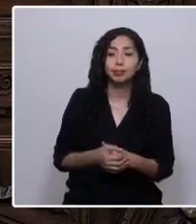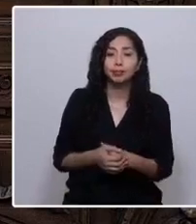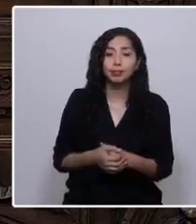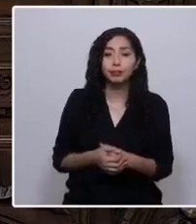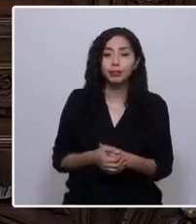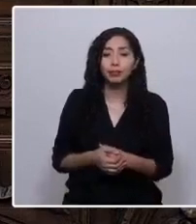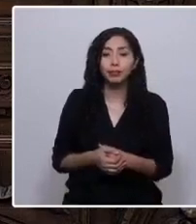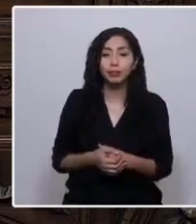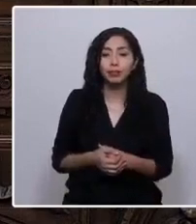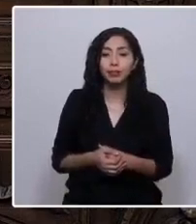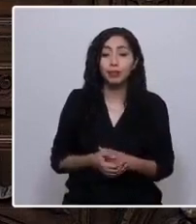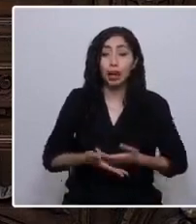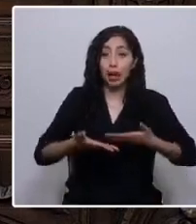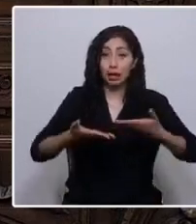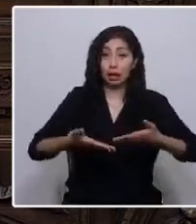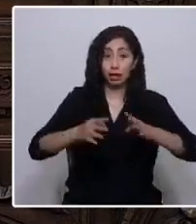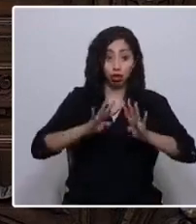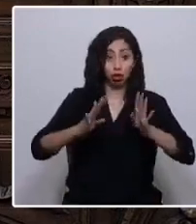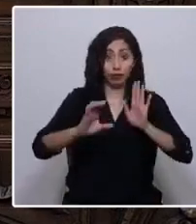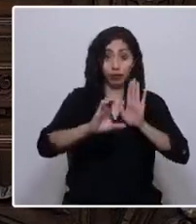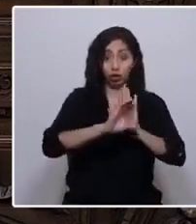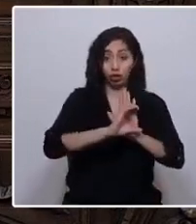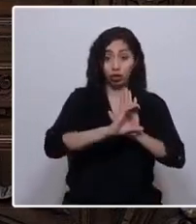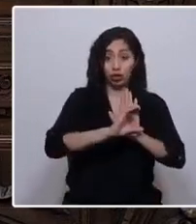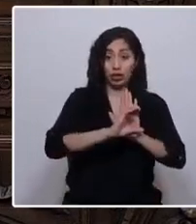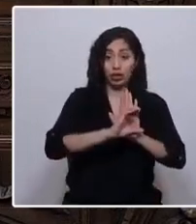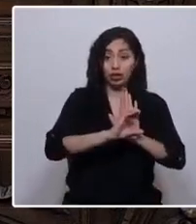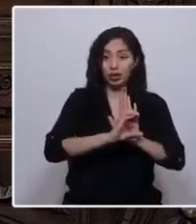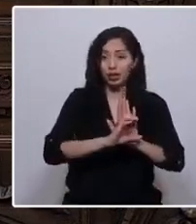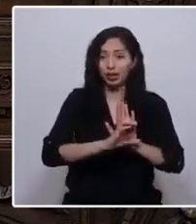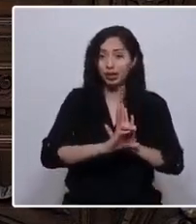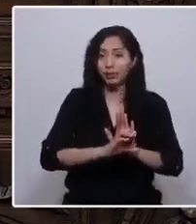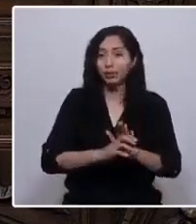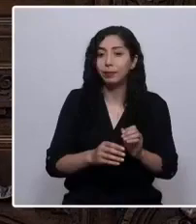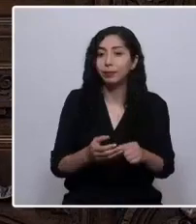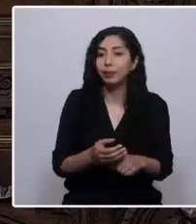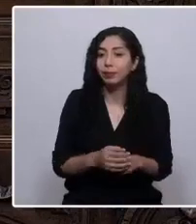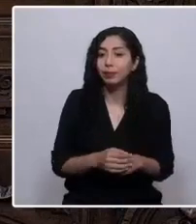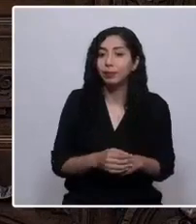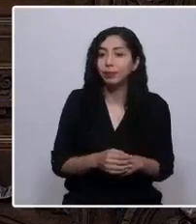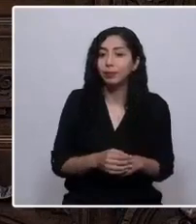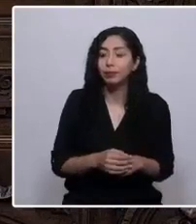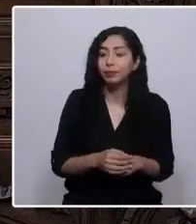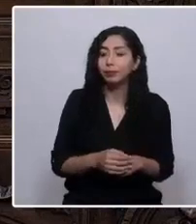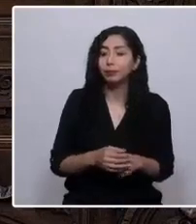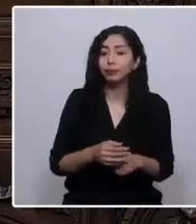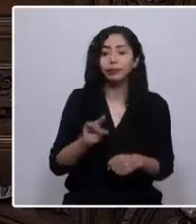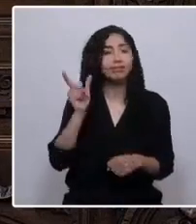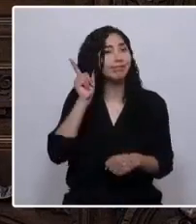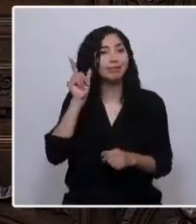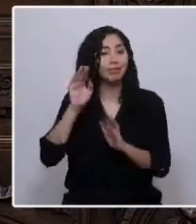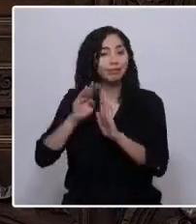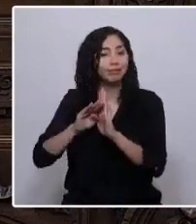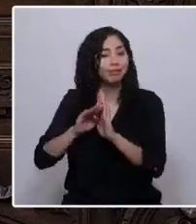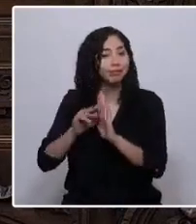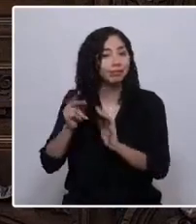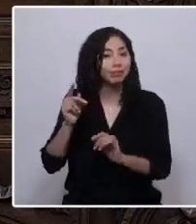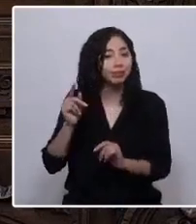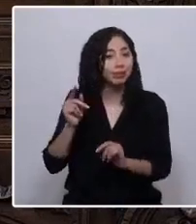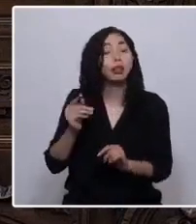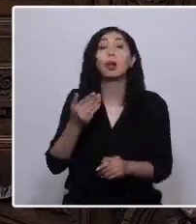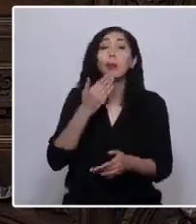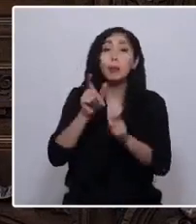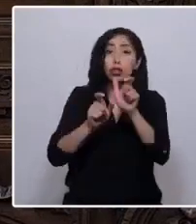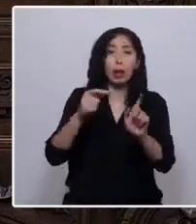Aquí en esta convención van a haber tres tipos de personas. Va a estar el pesimista, que va a ver un túnel oscuro. El optimista, que va a ver la luz al final del